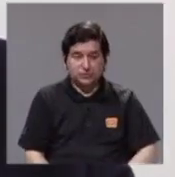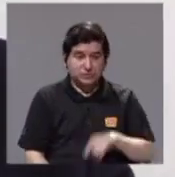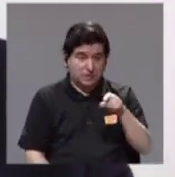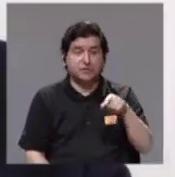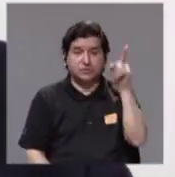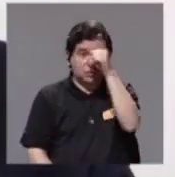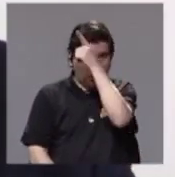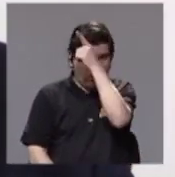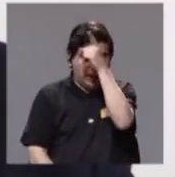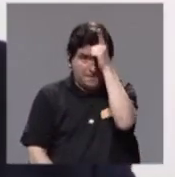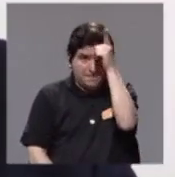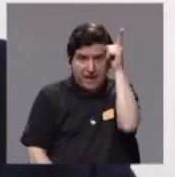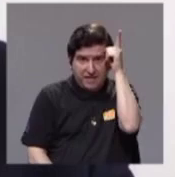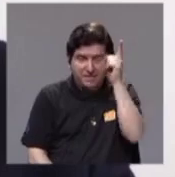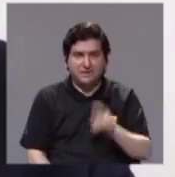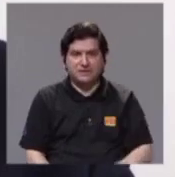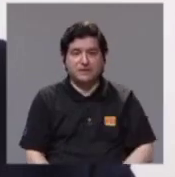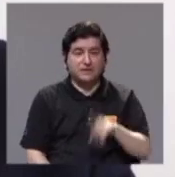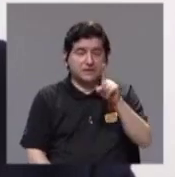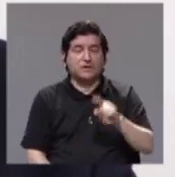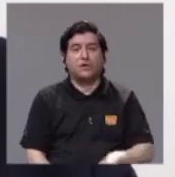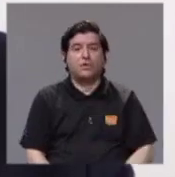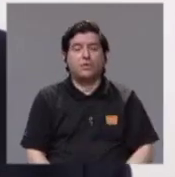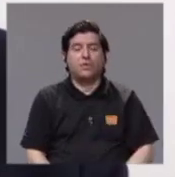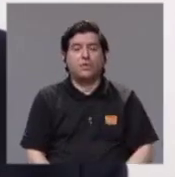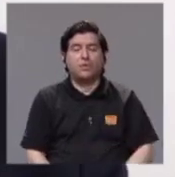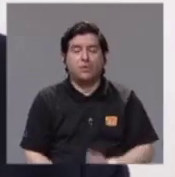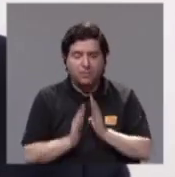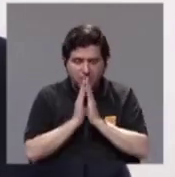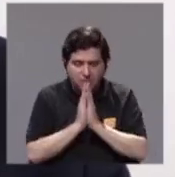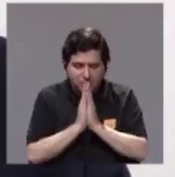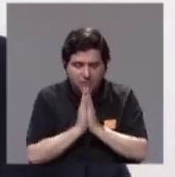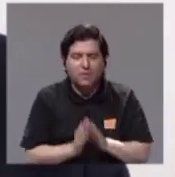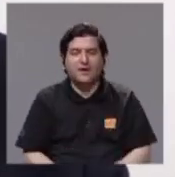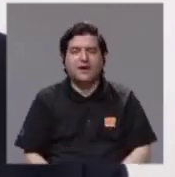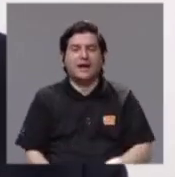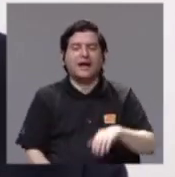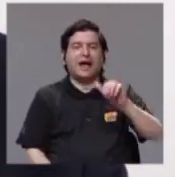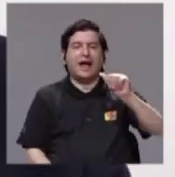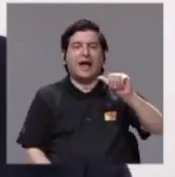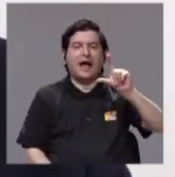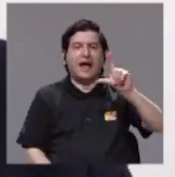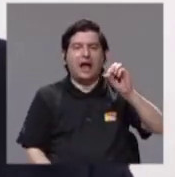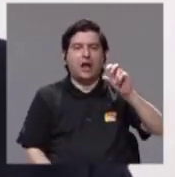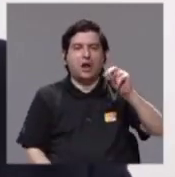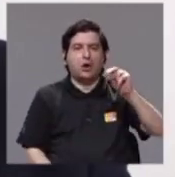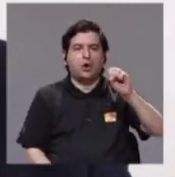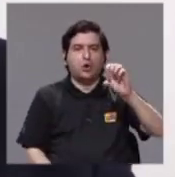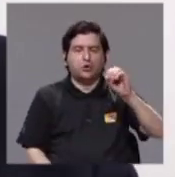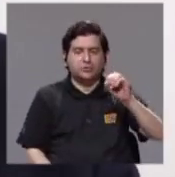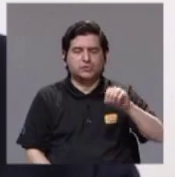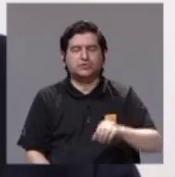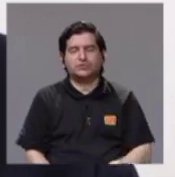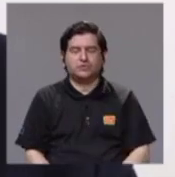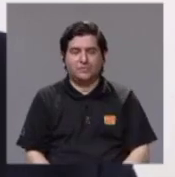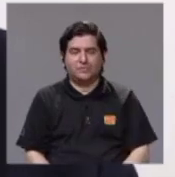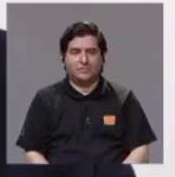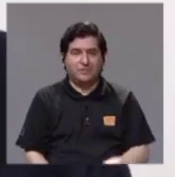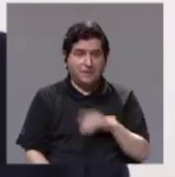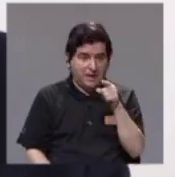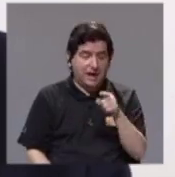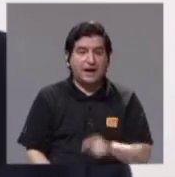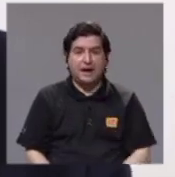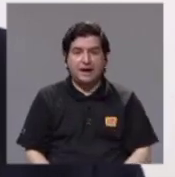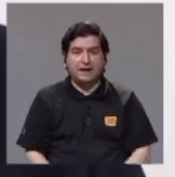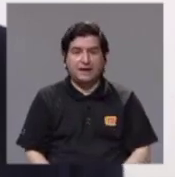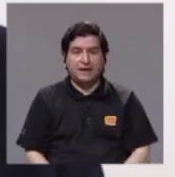1632 en Madrid por un fraile, el fray Alonso Remón,